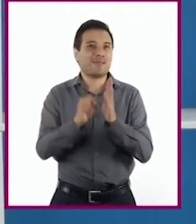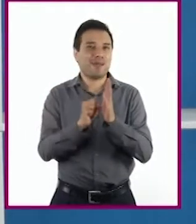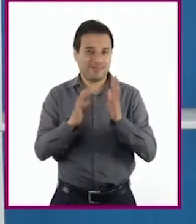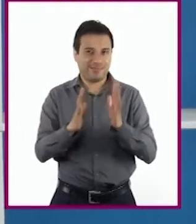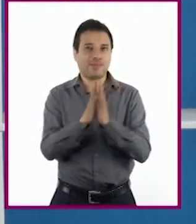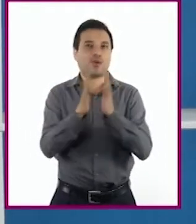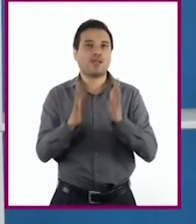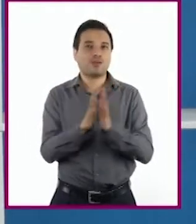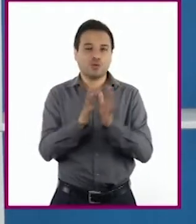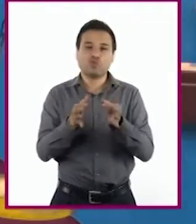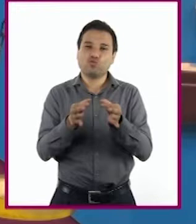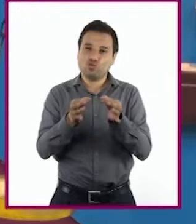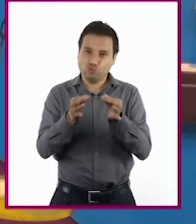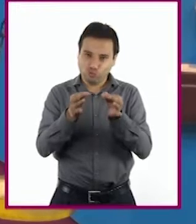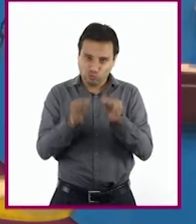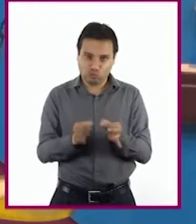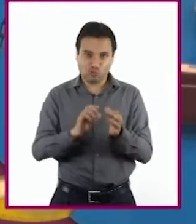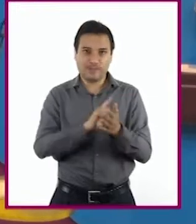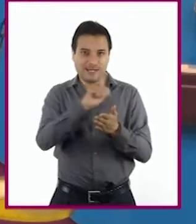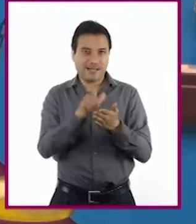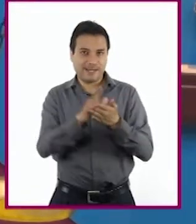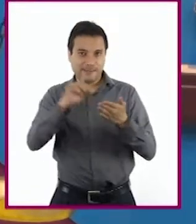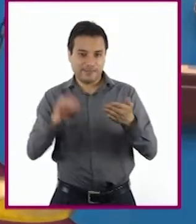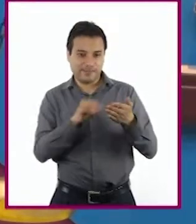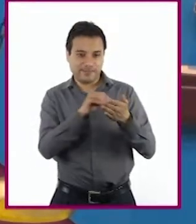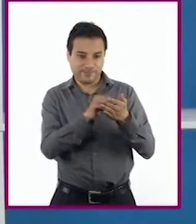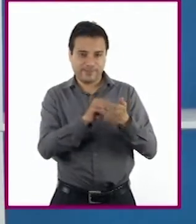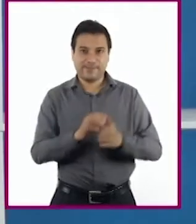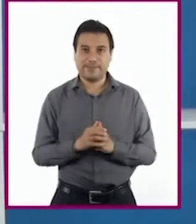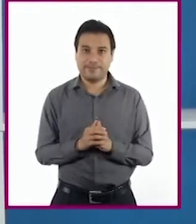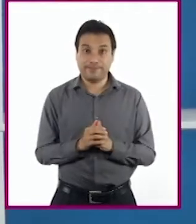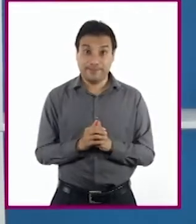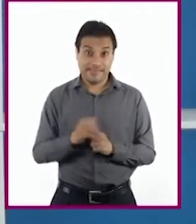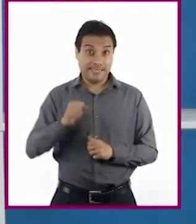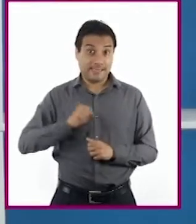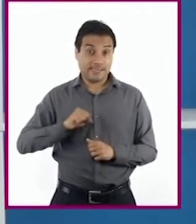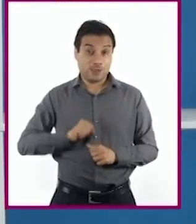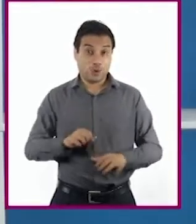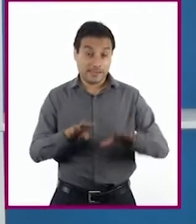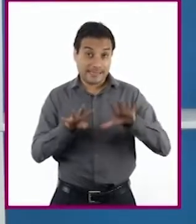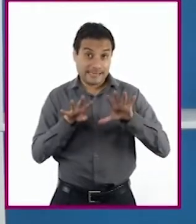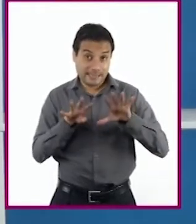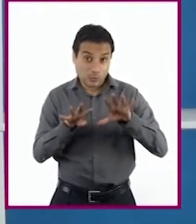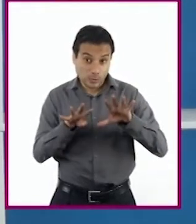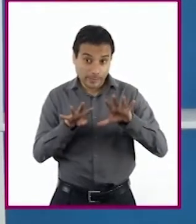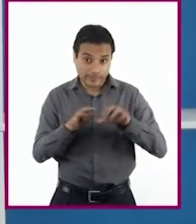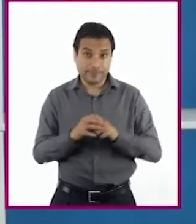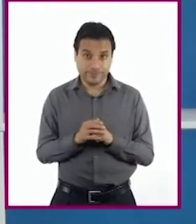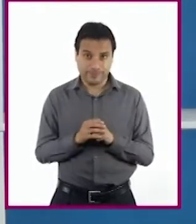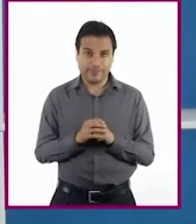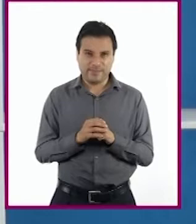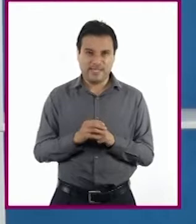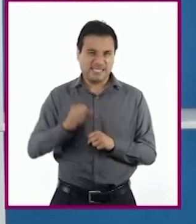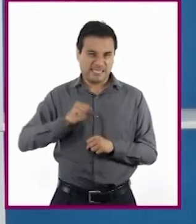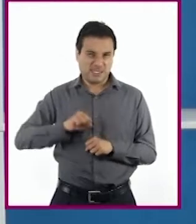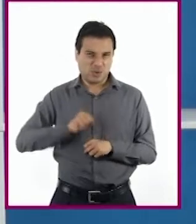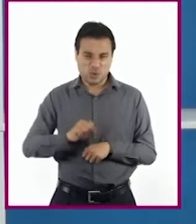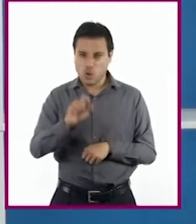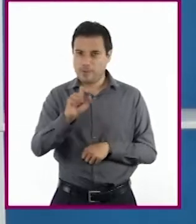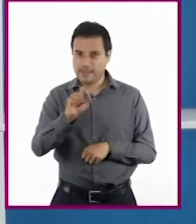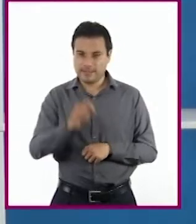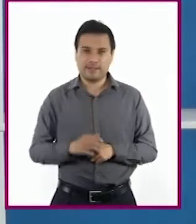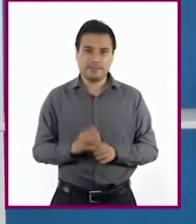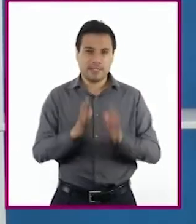reconocido en términos legales. En las últimas décadas del siglo XIX y la primera década del XX tuvimos